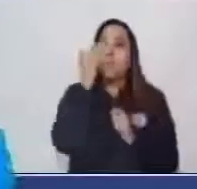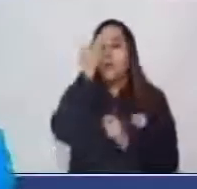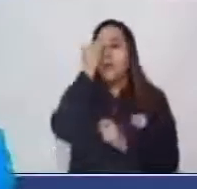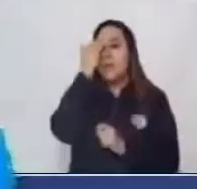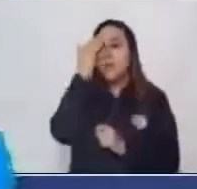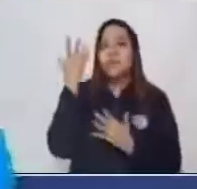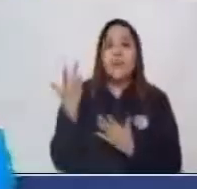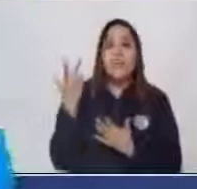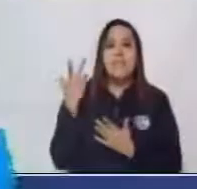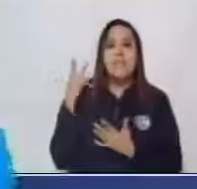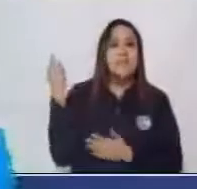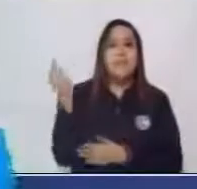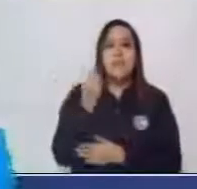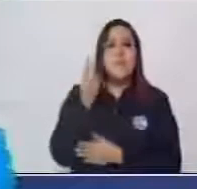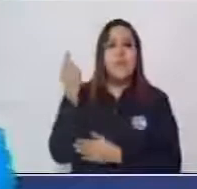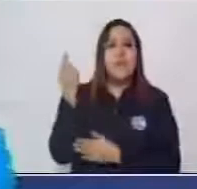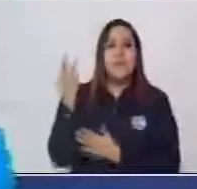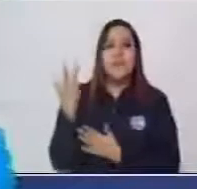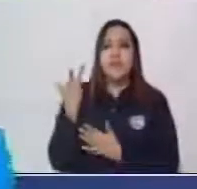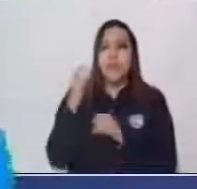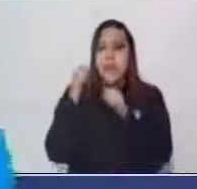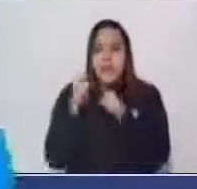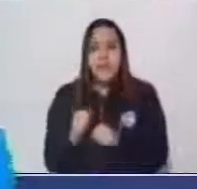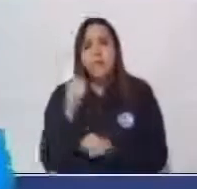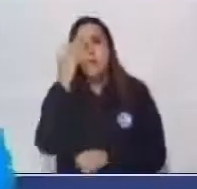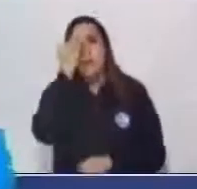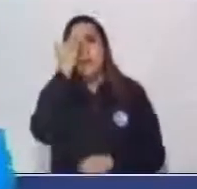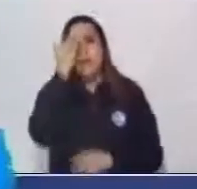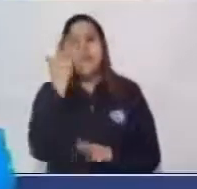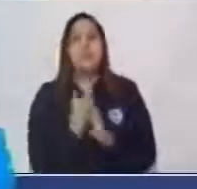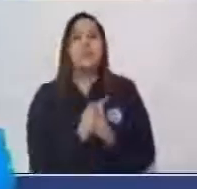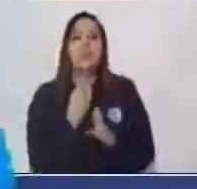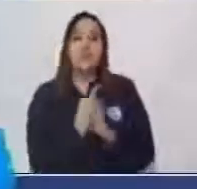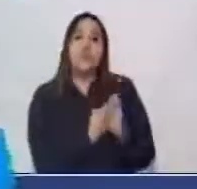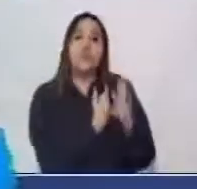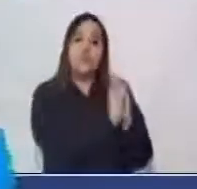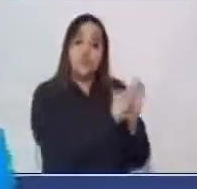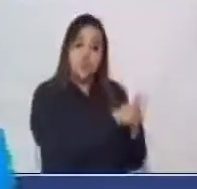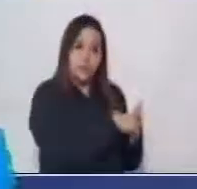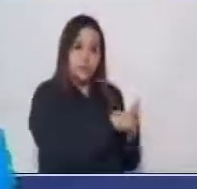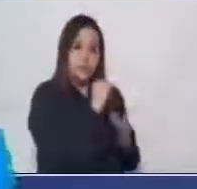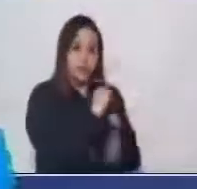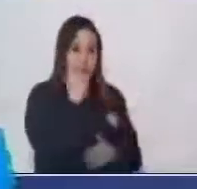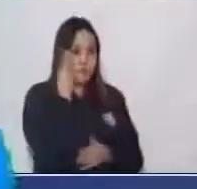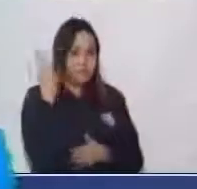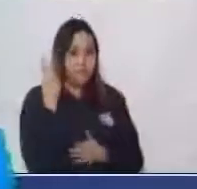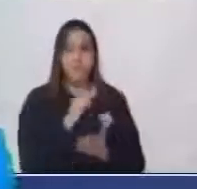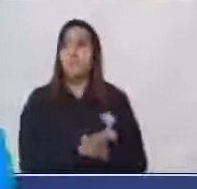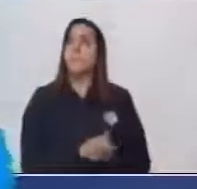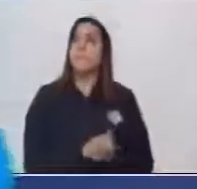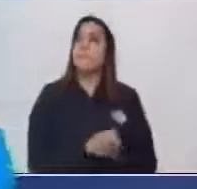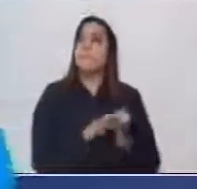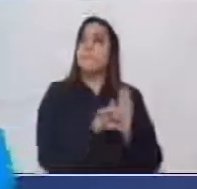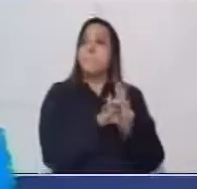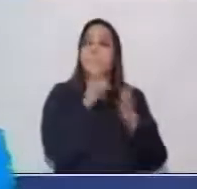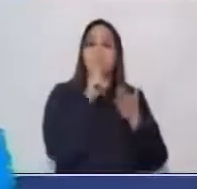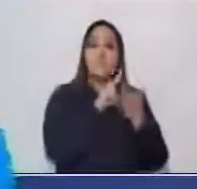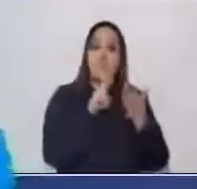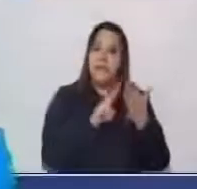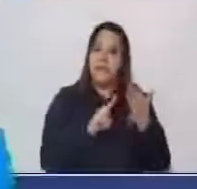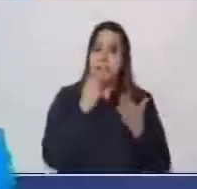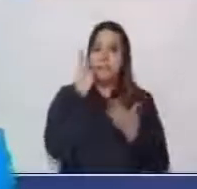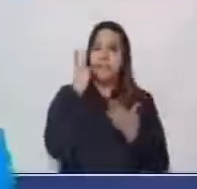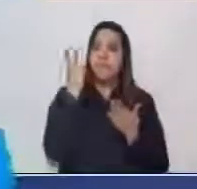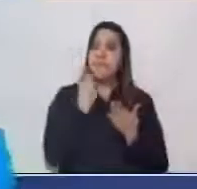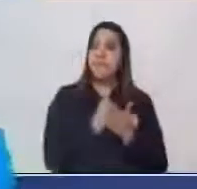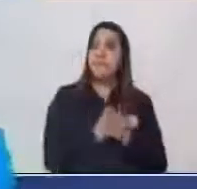la importancia de saber utilizar estos signos. Vamos a leer este texto